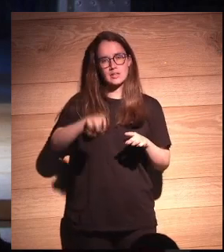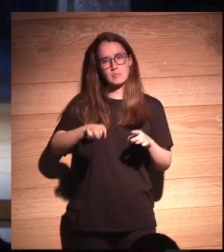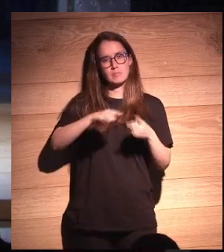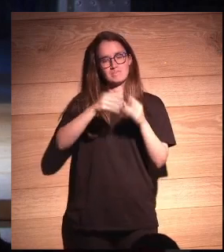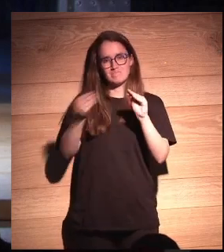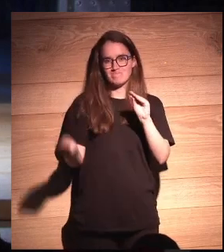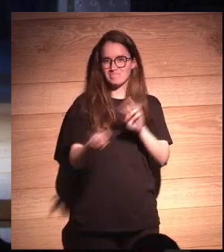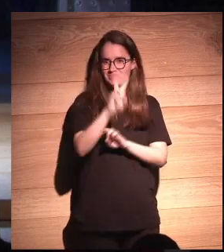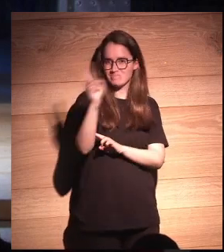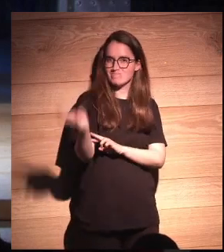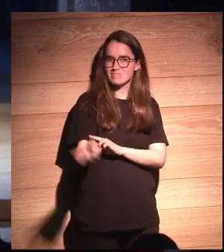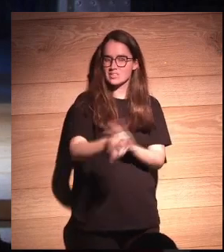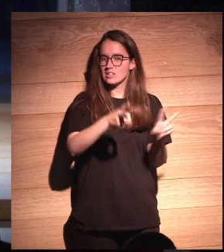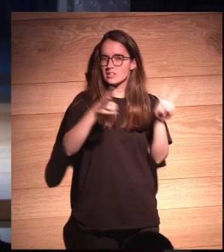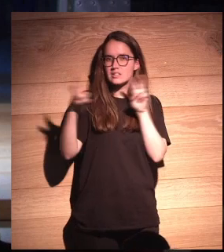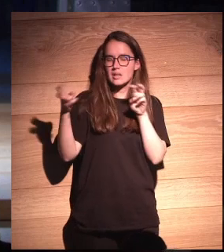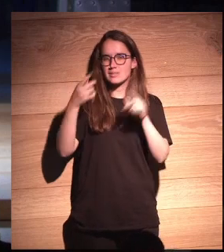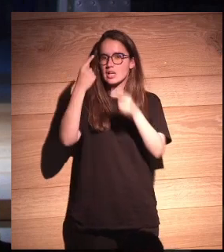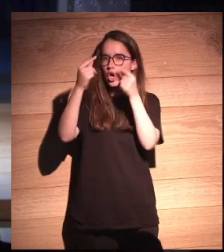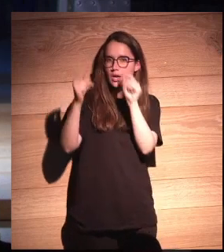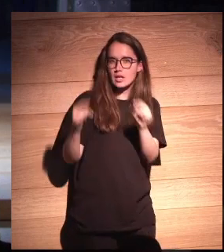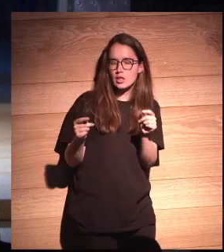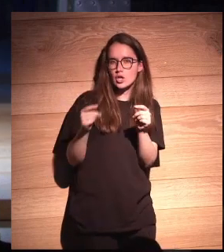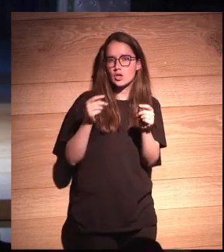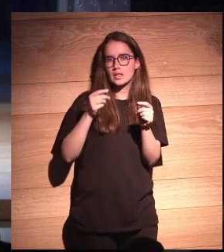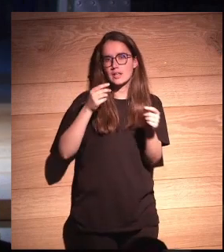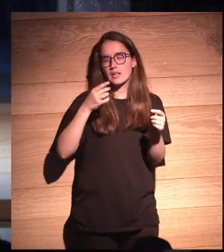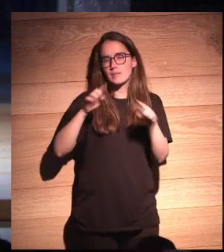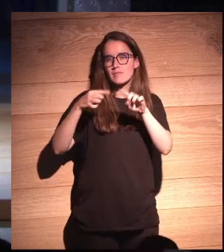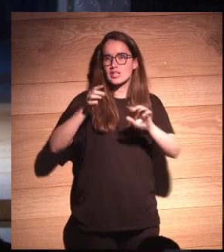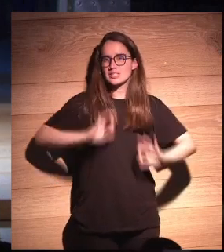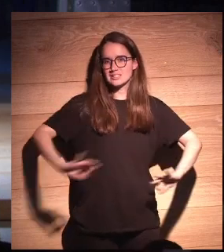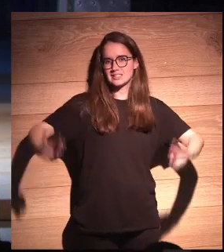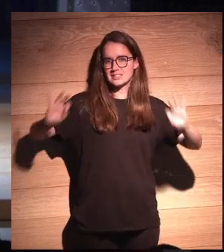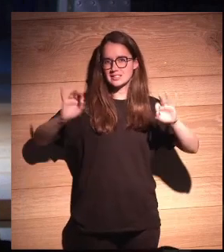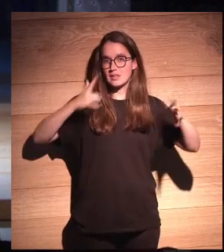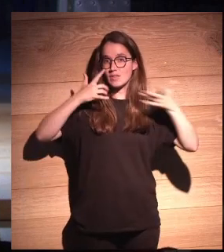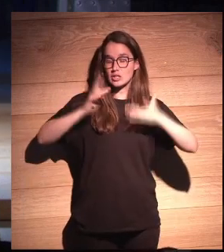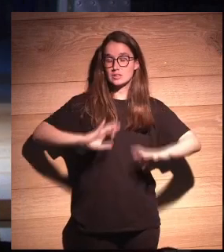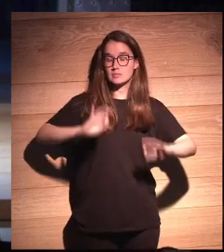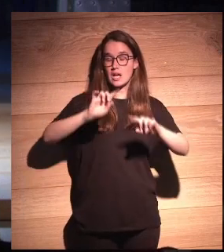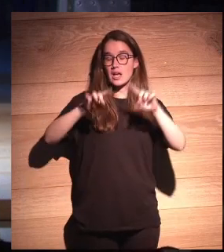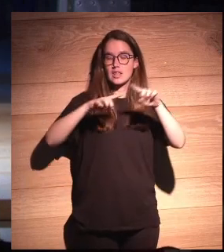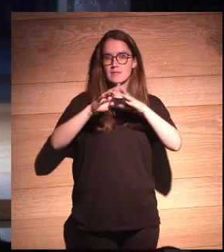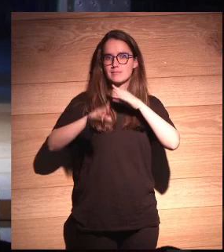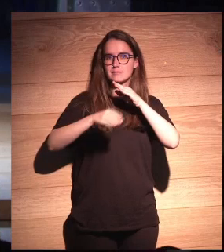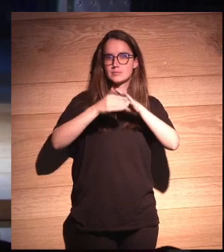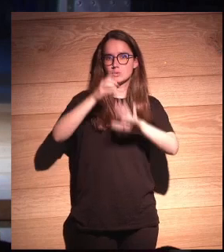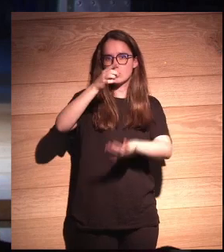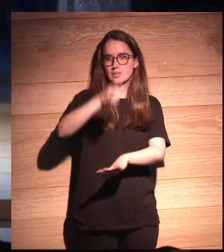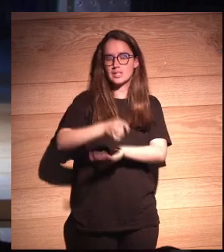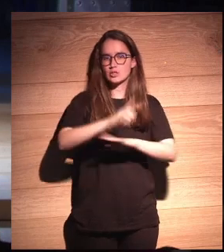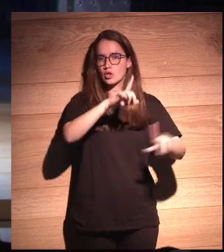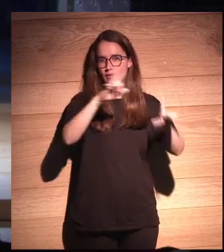set y cuestiones de corrección y de efectos especiales, y además tienen el valor añadido de que además son directores